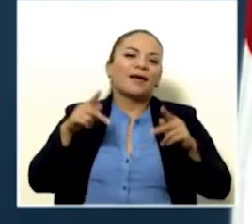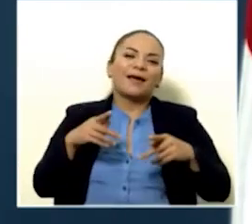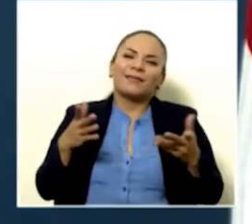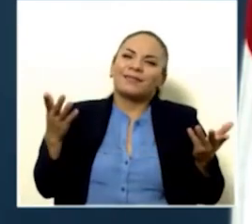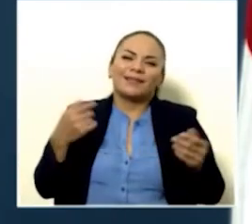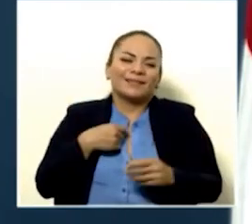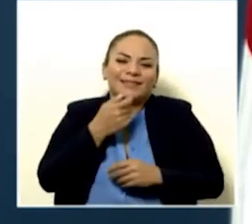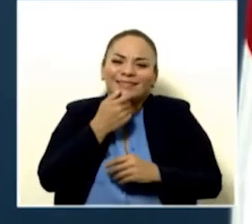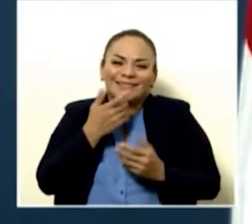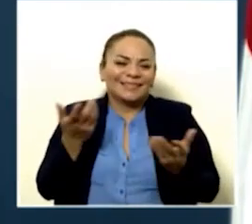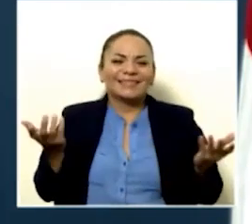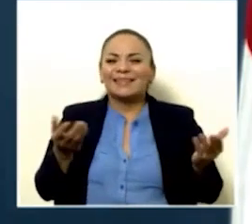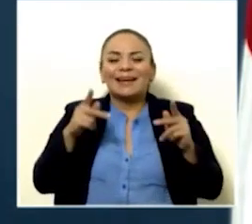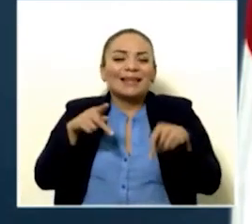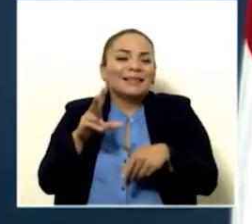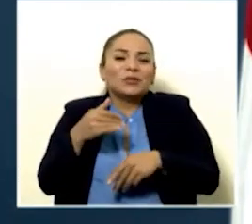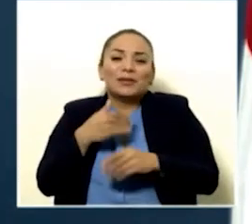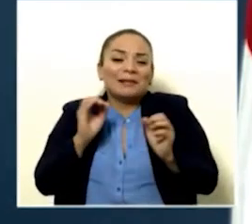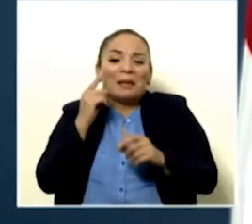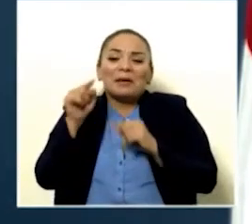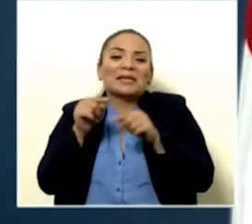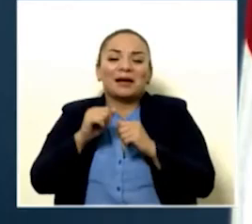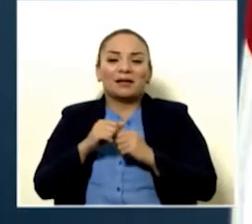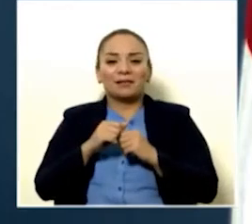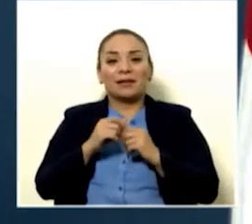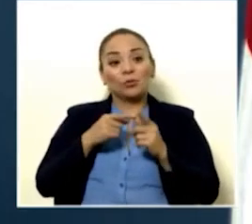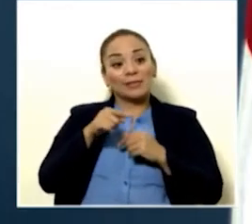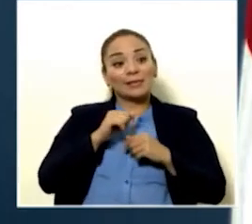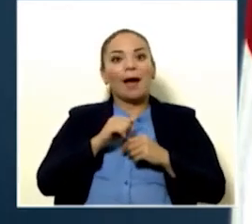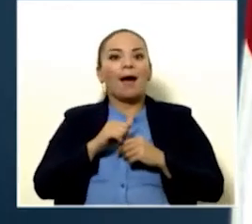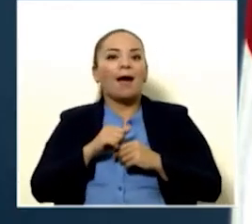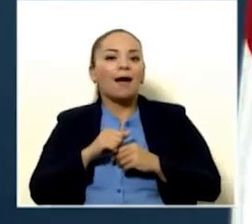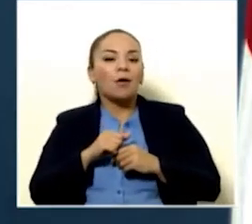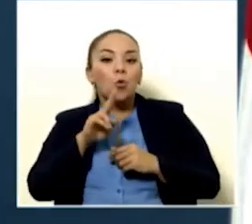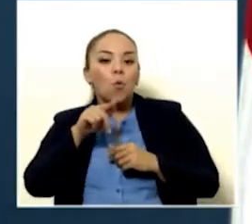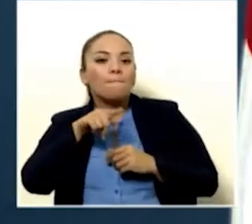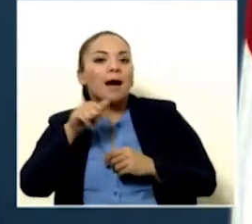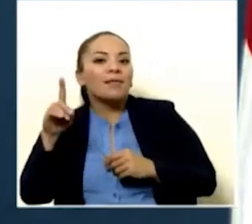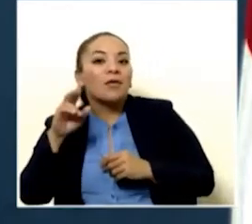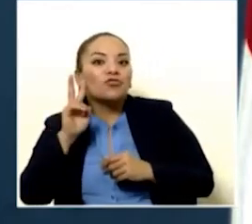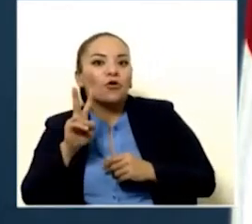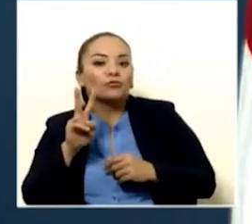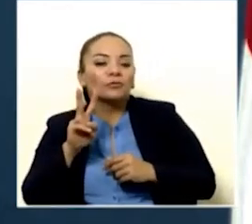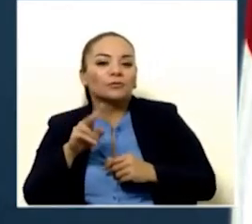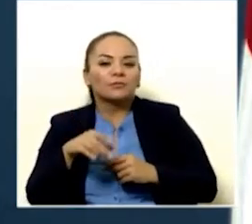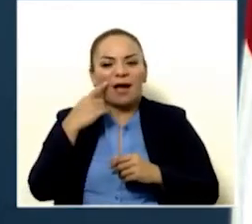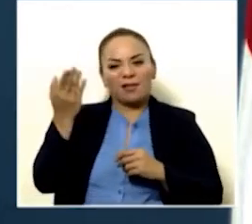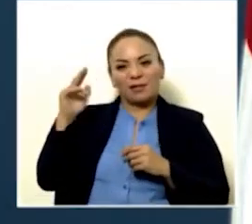que no, como no tiene mucho con qué criticar, dice, ese es el OPAD 2. En la OPAD iba, primero no era